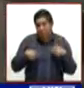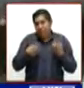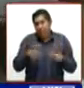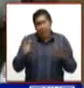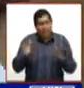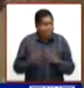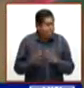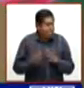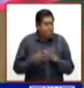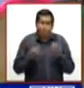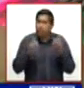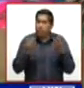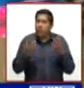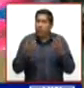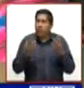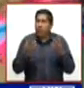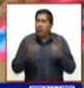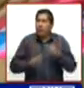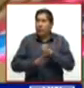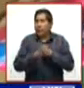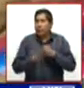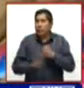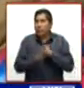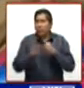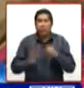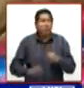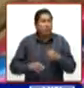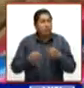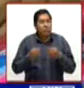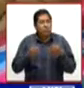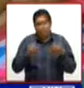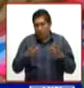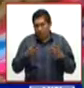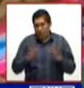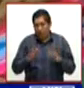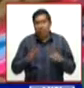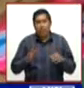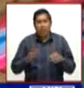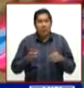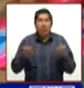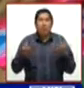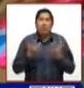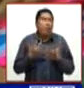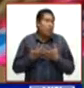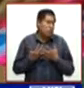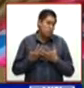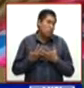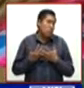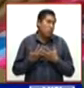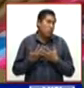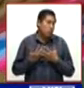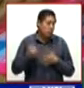tenemos ya mucho seguro de que nos va a proteger y cuidarnos, porque daba miedo y daba